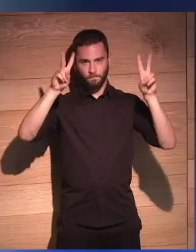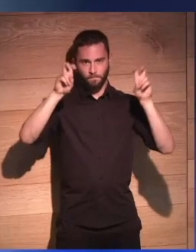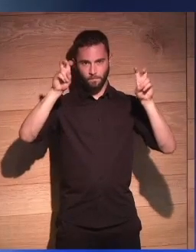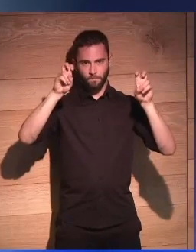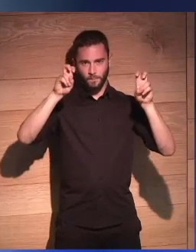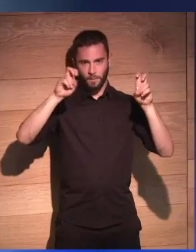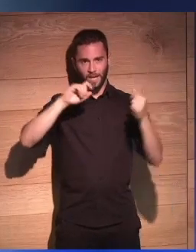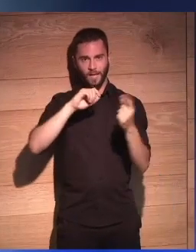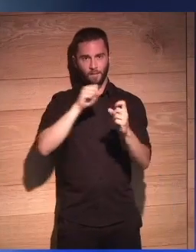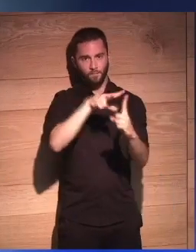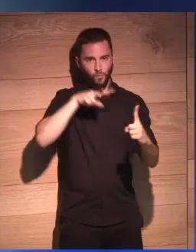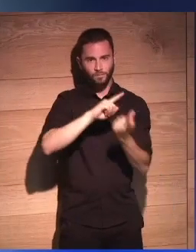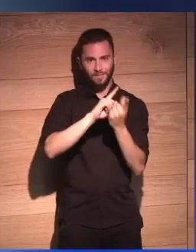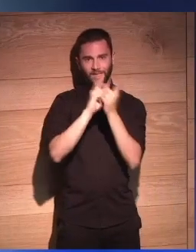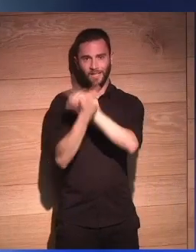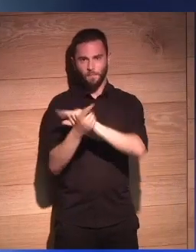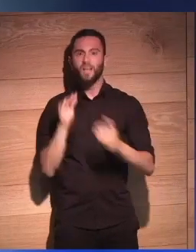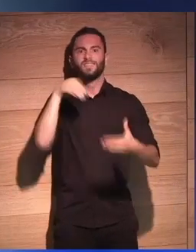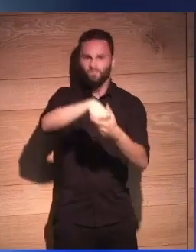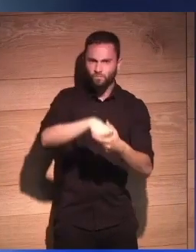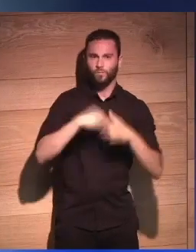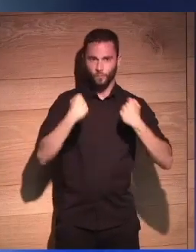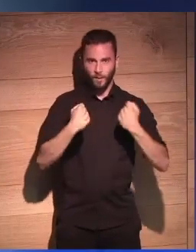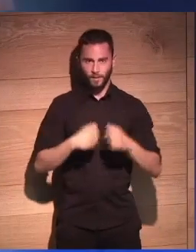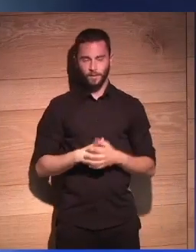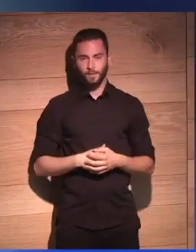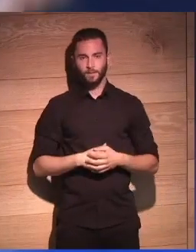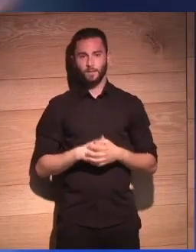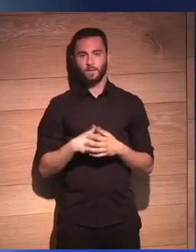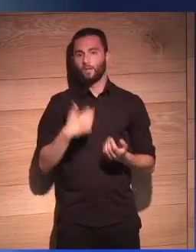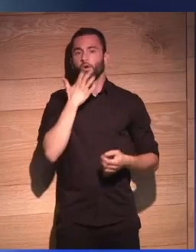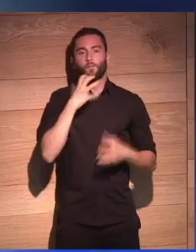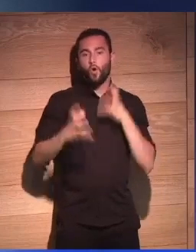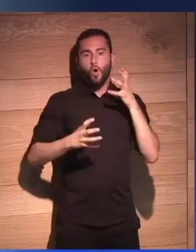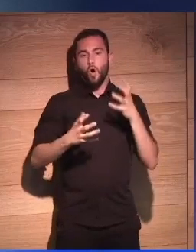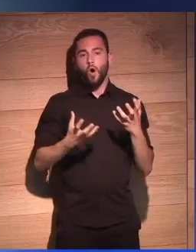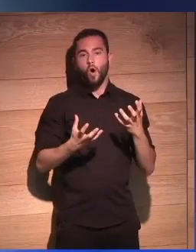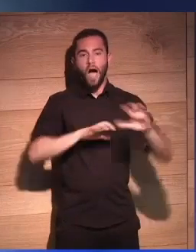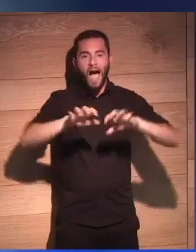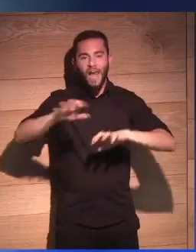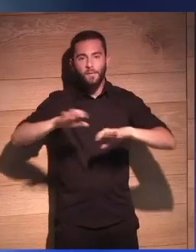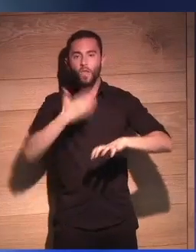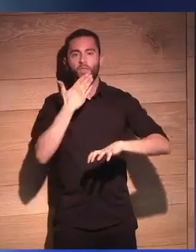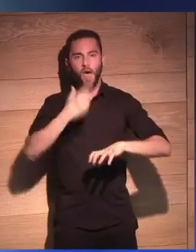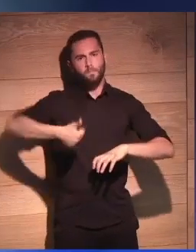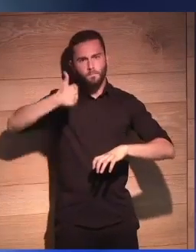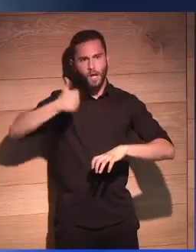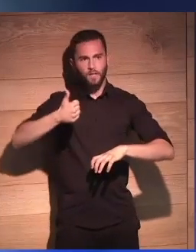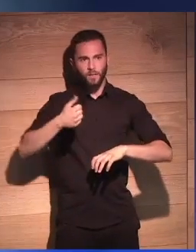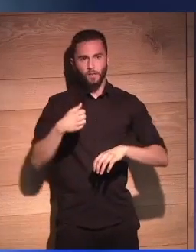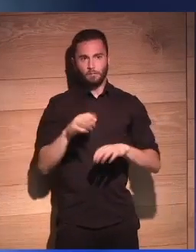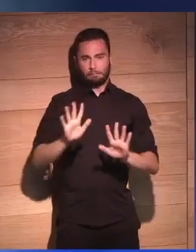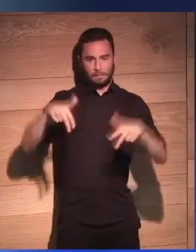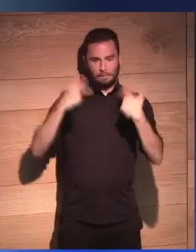la proyección, la percepción de la gente mayor, con programas, con animadores más mayores, etcétera. Pero déjame terminar este